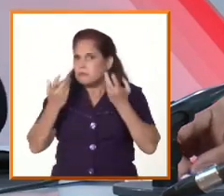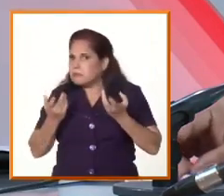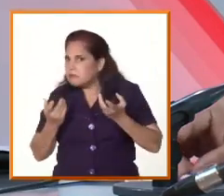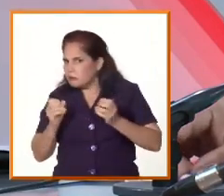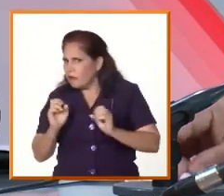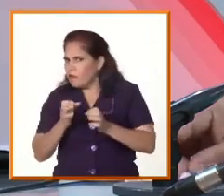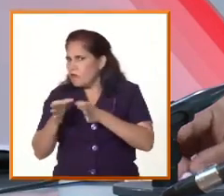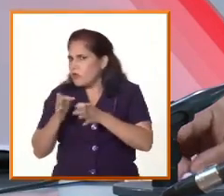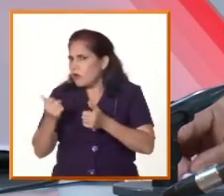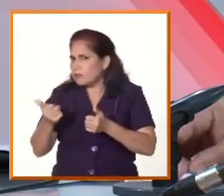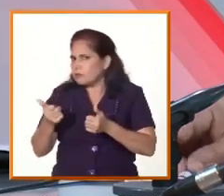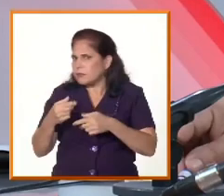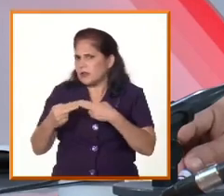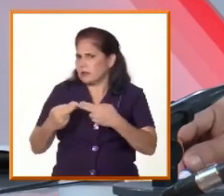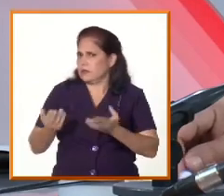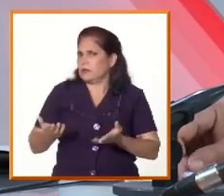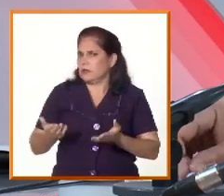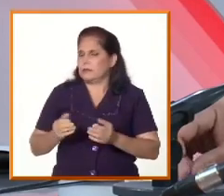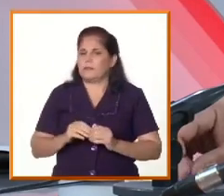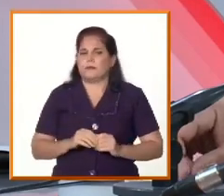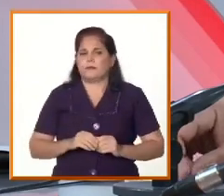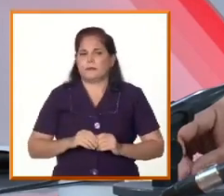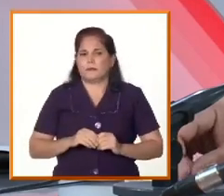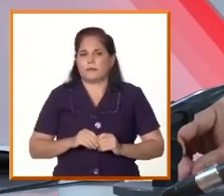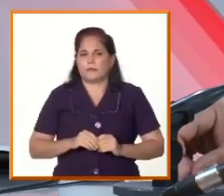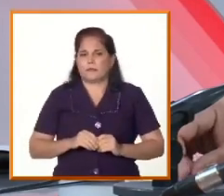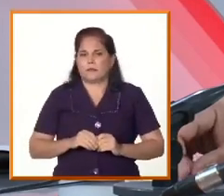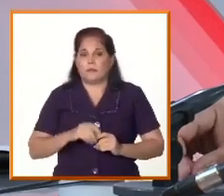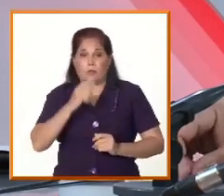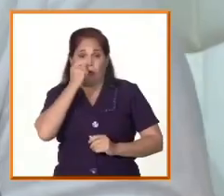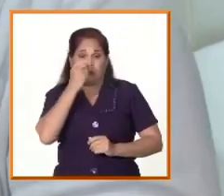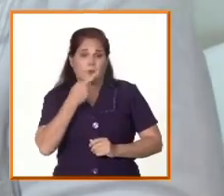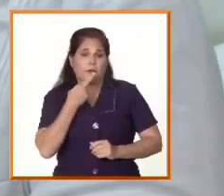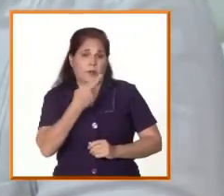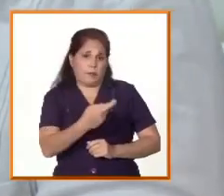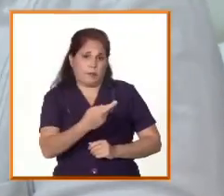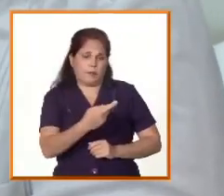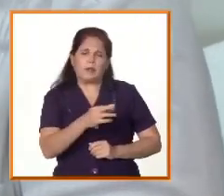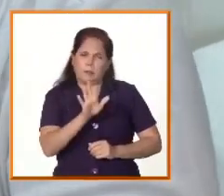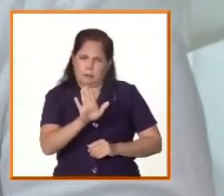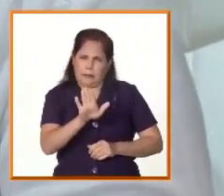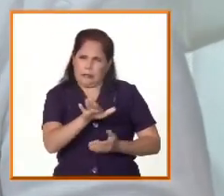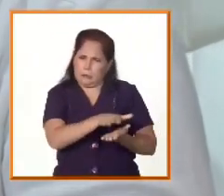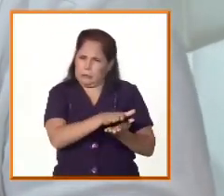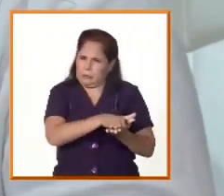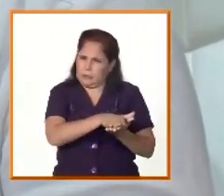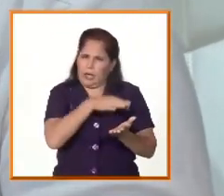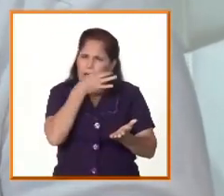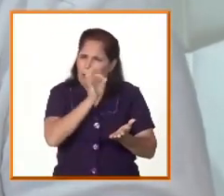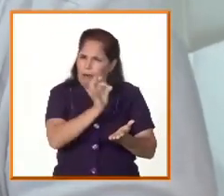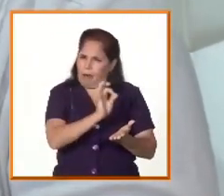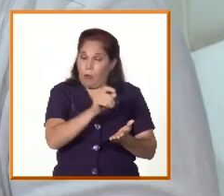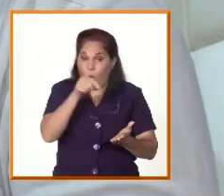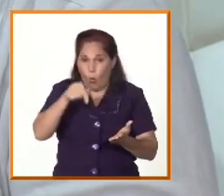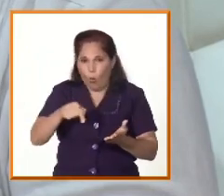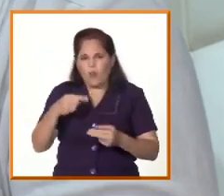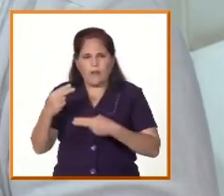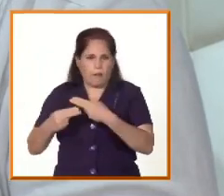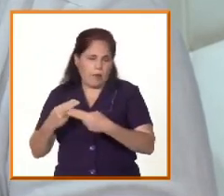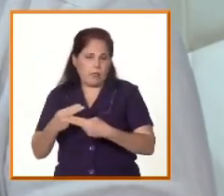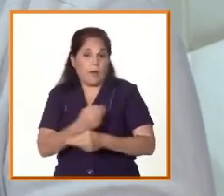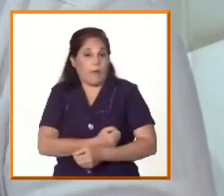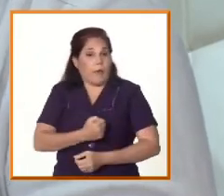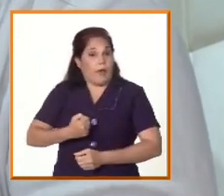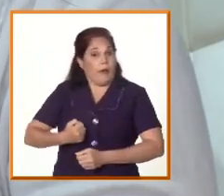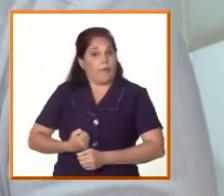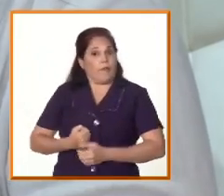se ha estado haciendo yo creo Randy primero que antes de explicarle eso y nosotros tenemos que reconocer hoy el esfuerzo